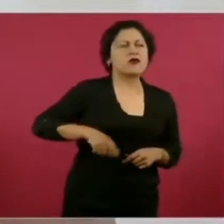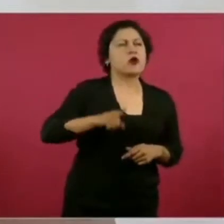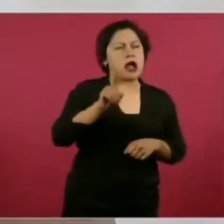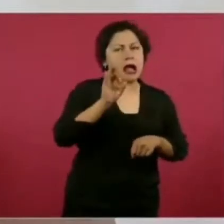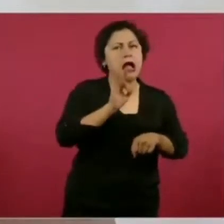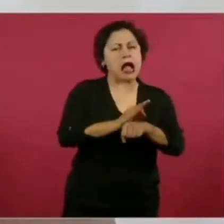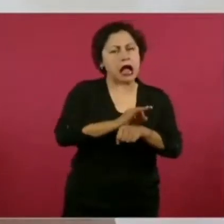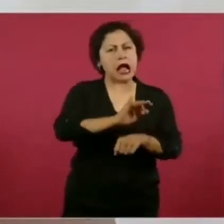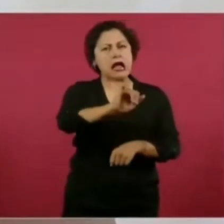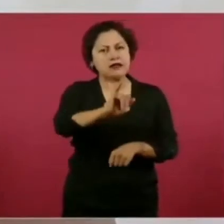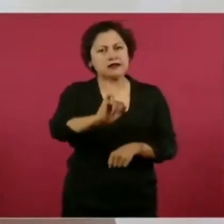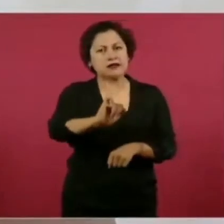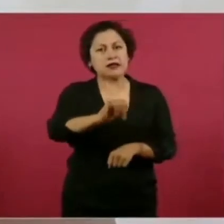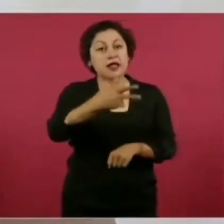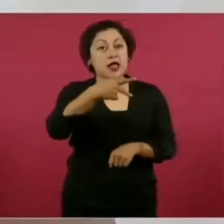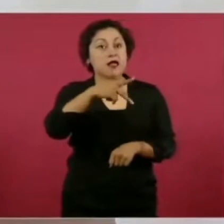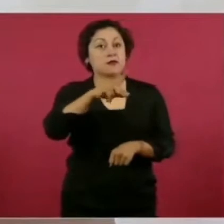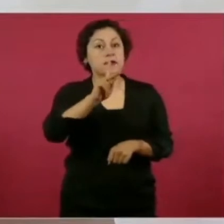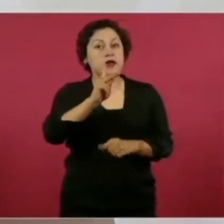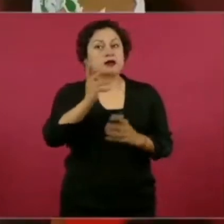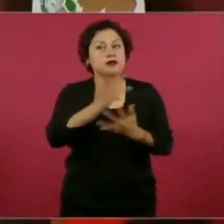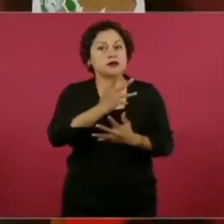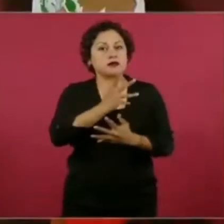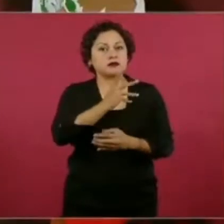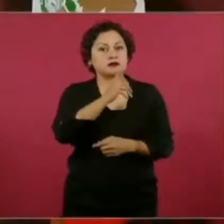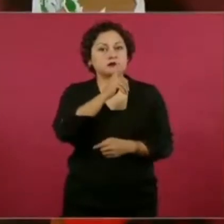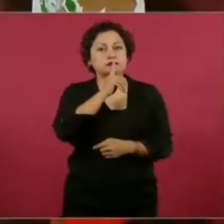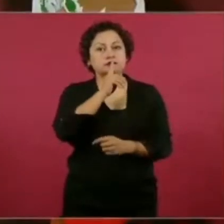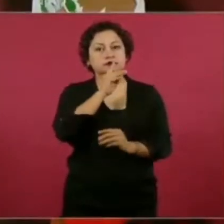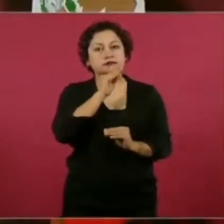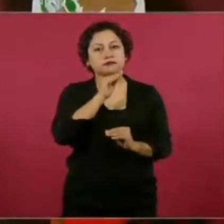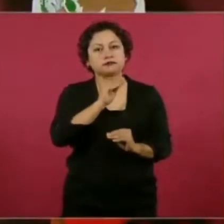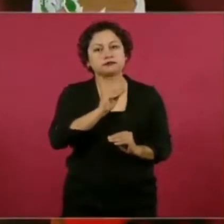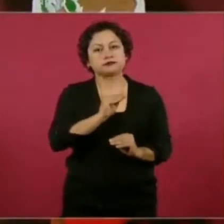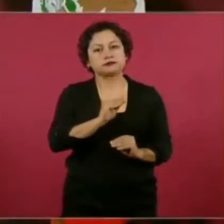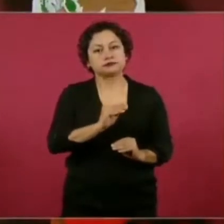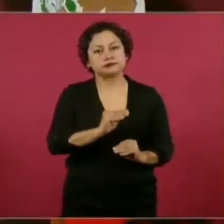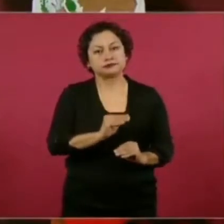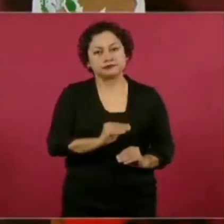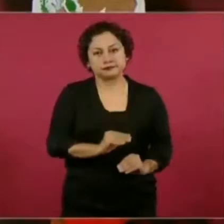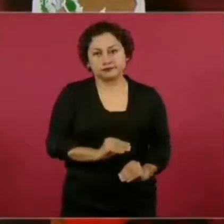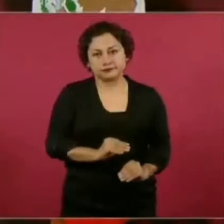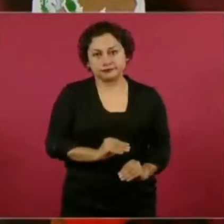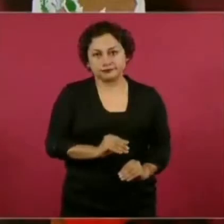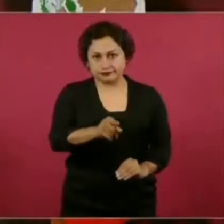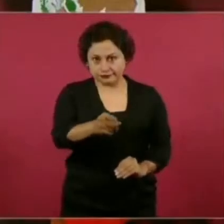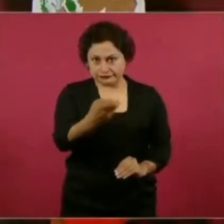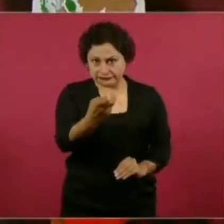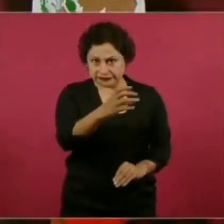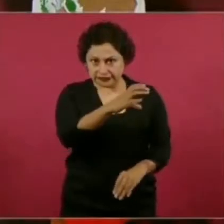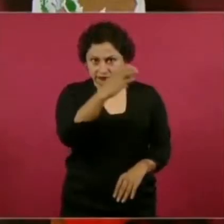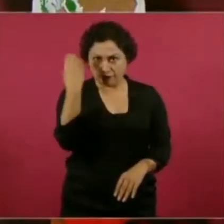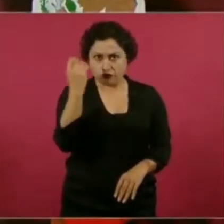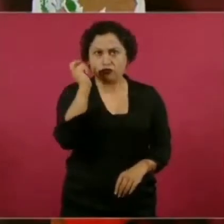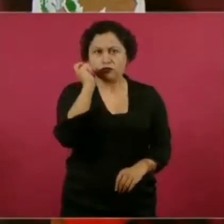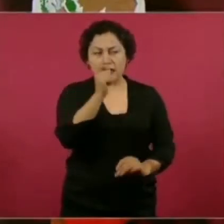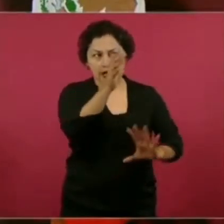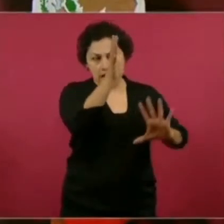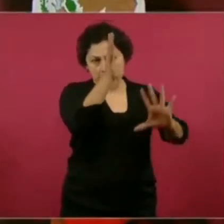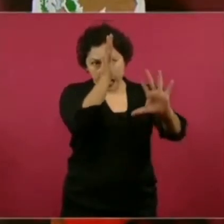como cuando se firma este pacto de